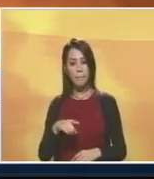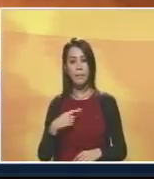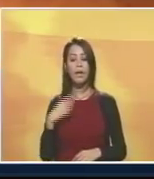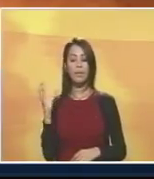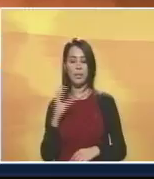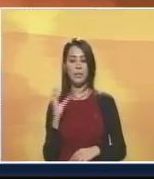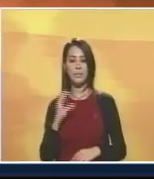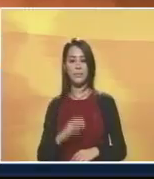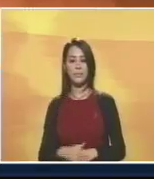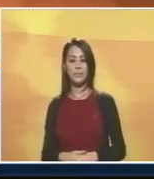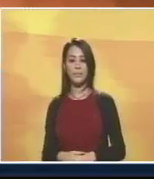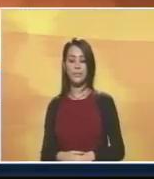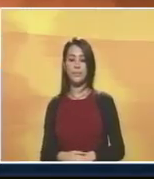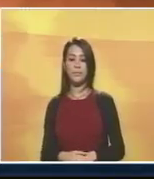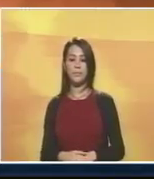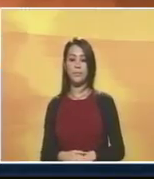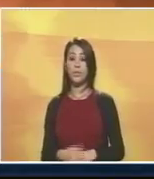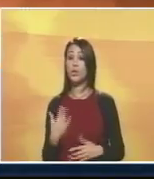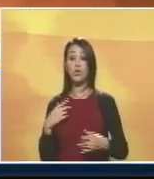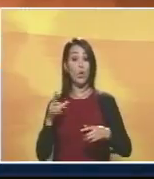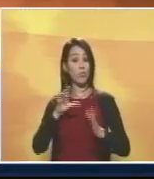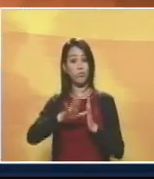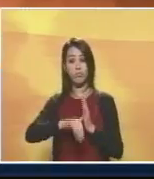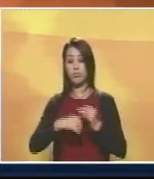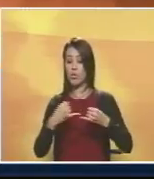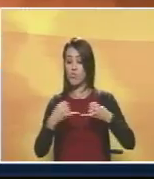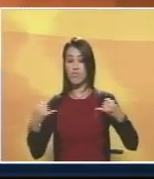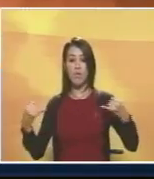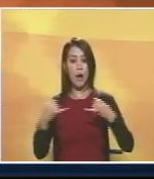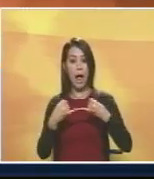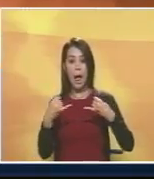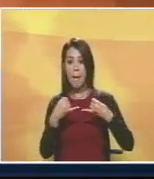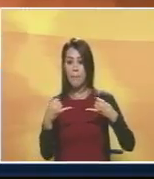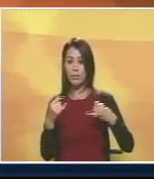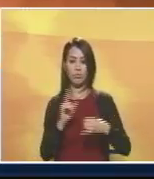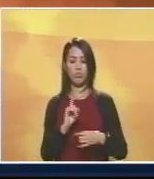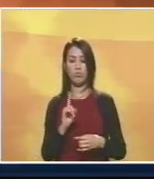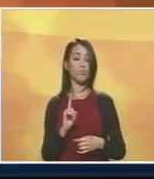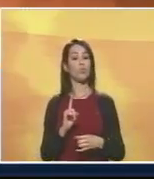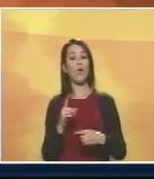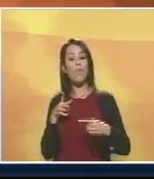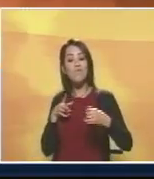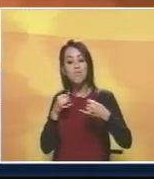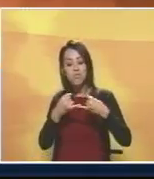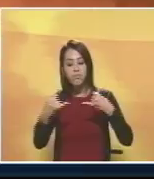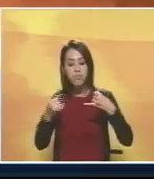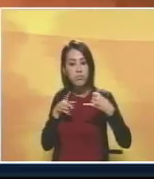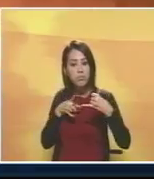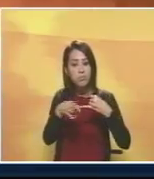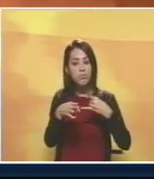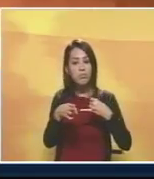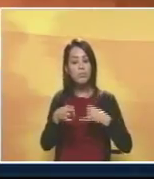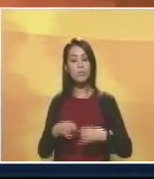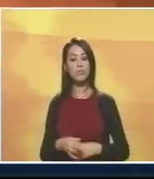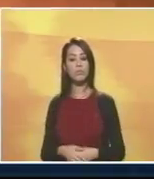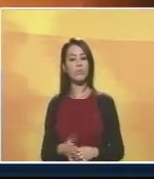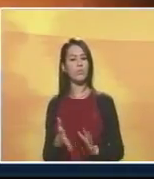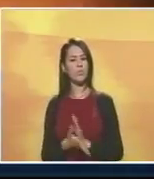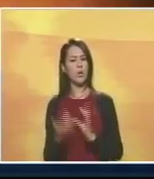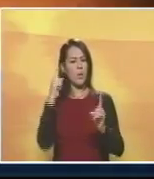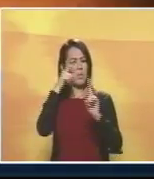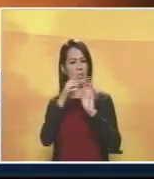Caracas. En este caso no fue robo de cable. Este caso fue cortar el cable con el fin